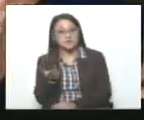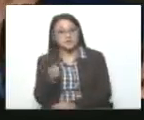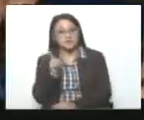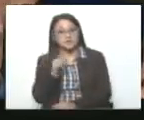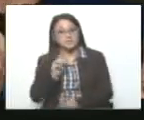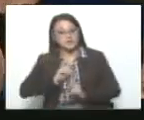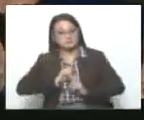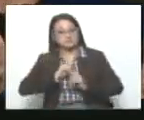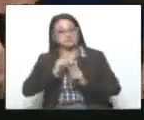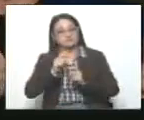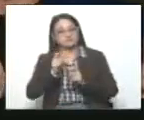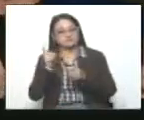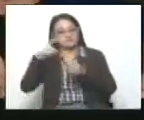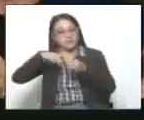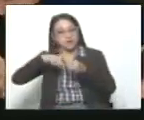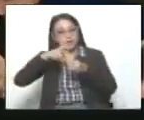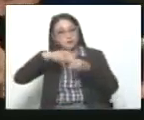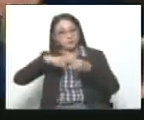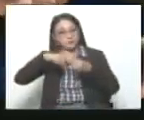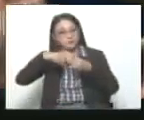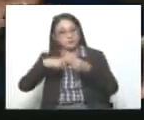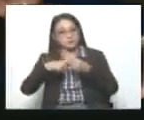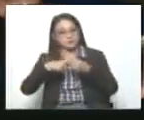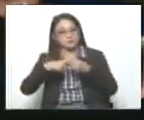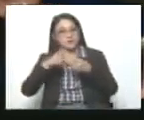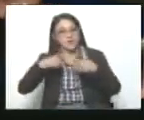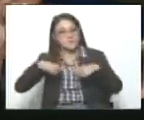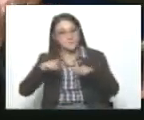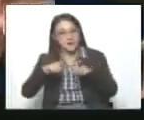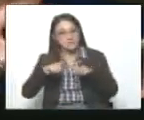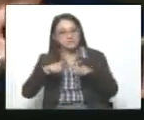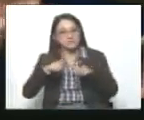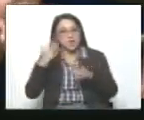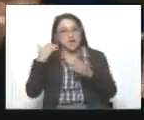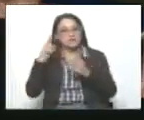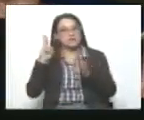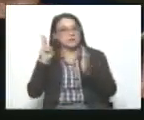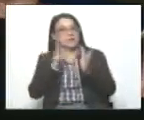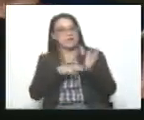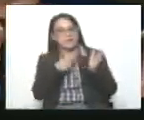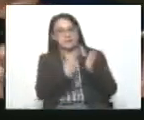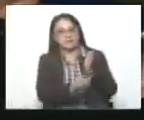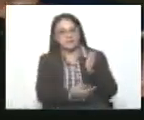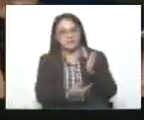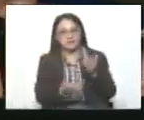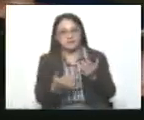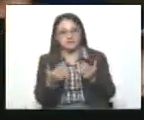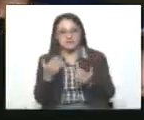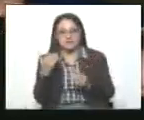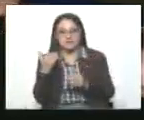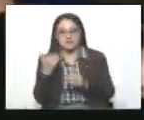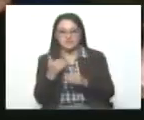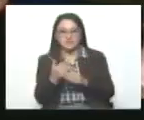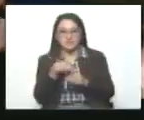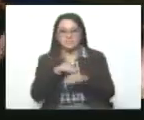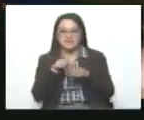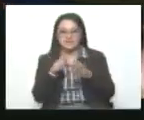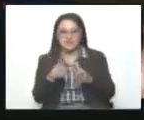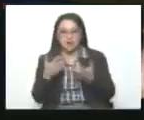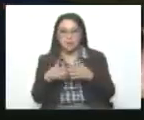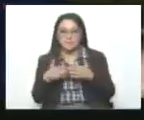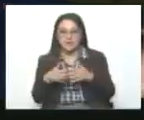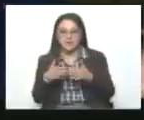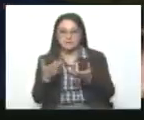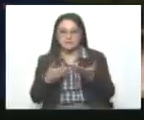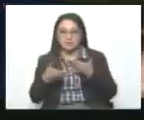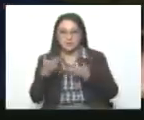ha incorporado en espacios históricamente negados, como es en este caso el Ministerio de Comercio, que tiene que ver